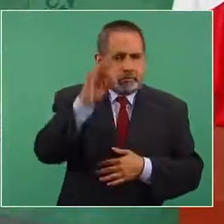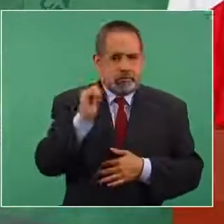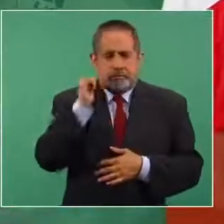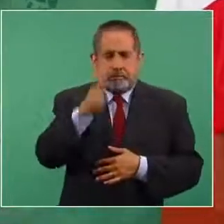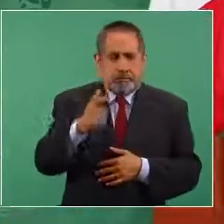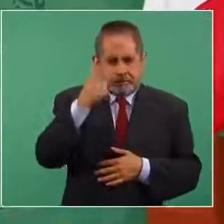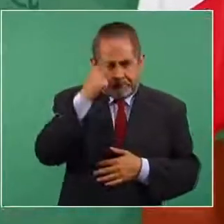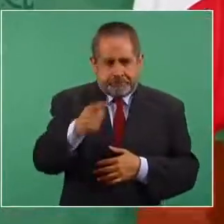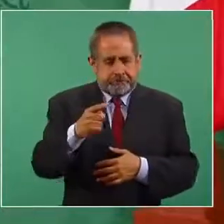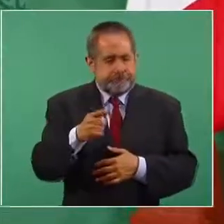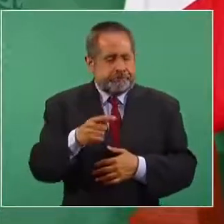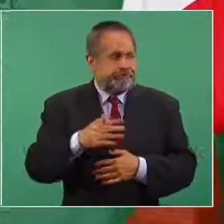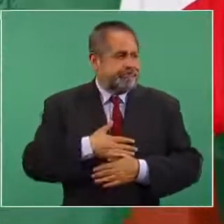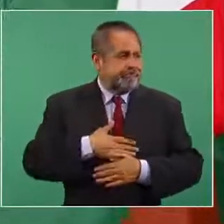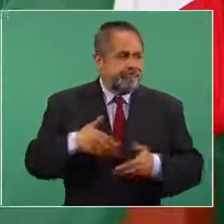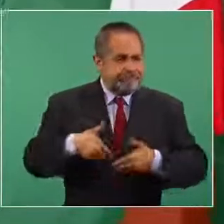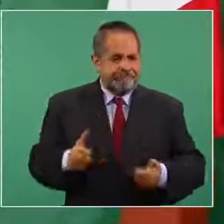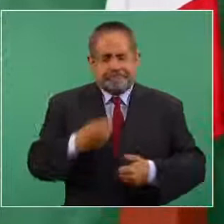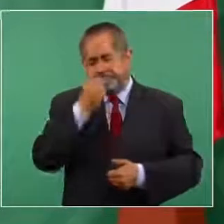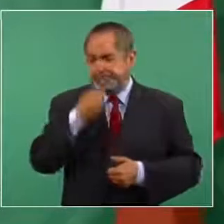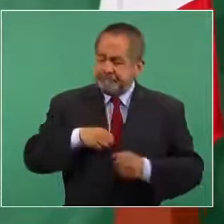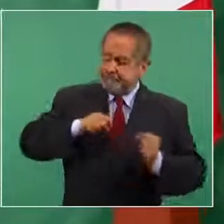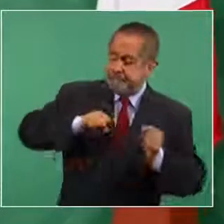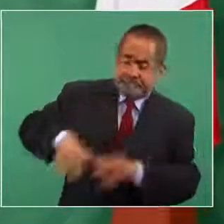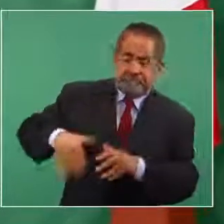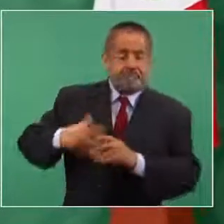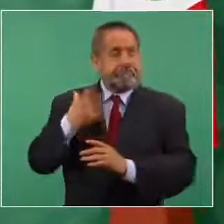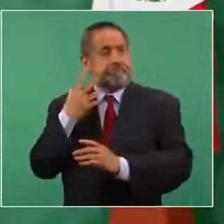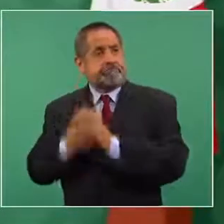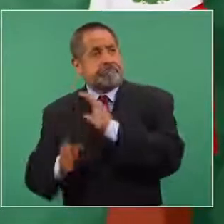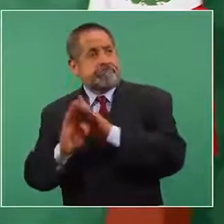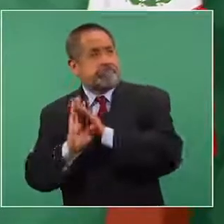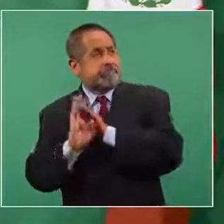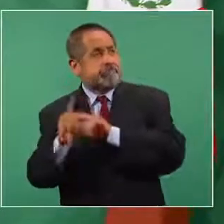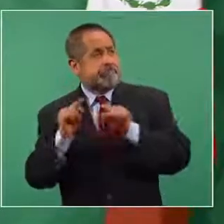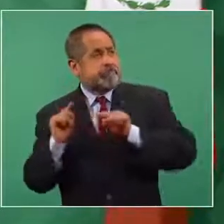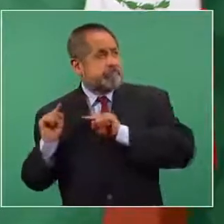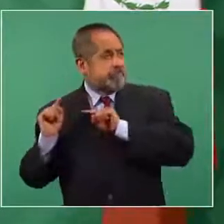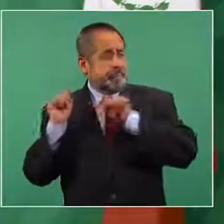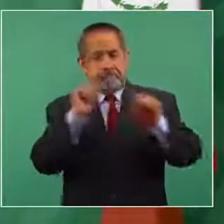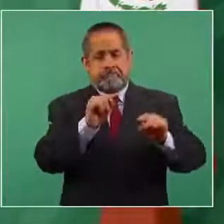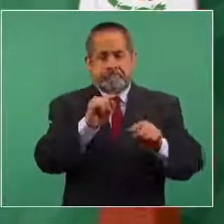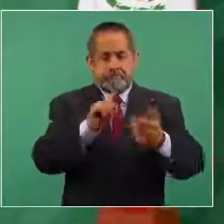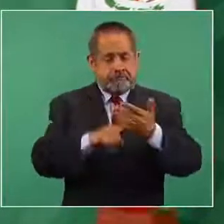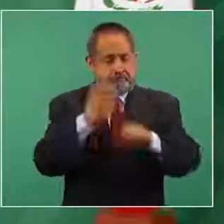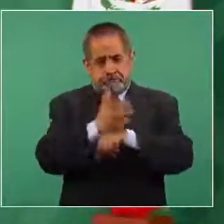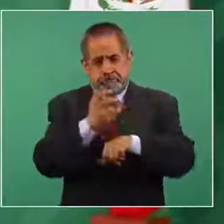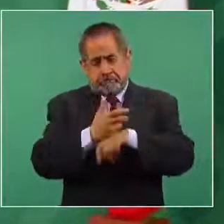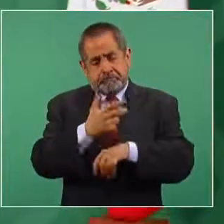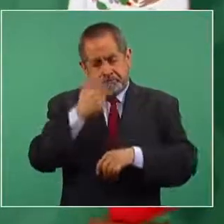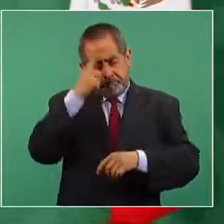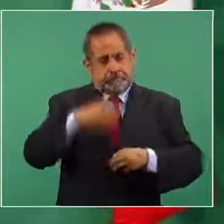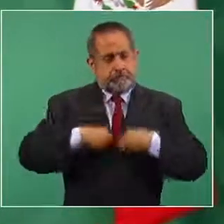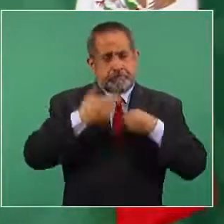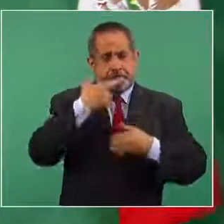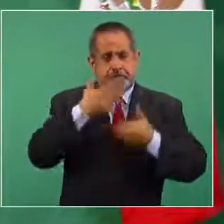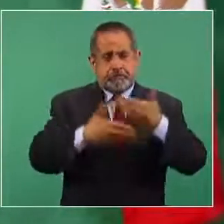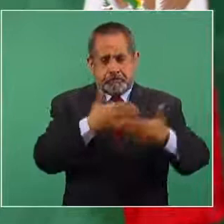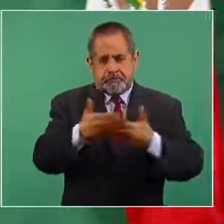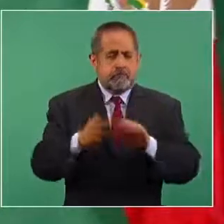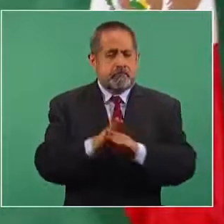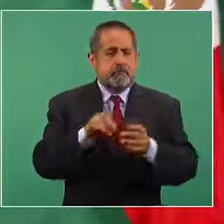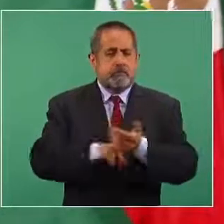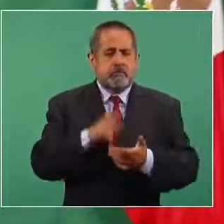algo que mitigue su hambre, su pobreza, a buscar una vida mejor, arriesgándolo